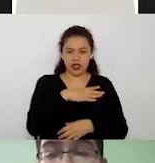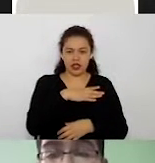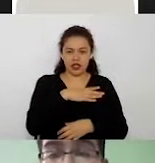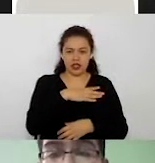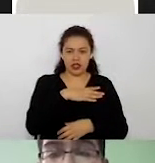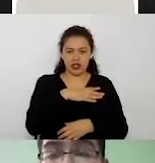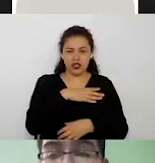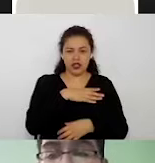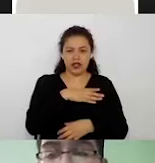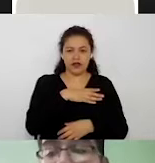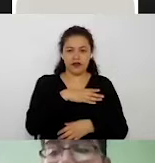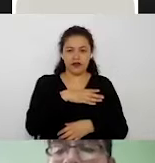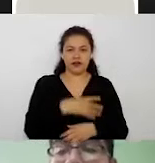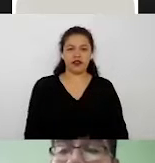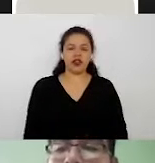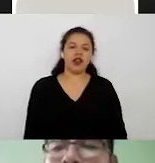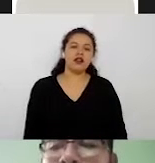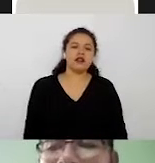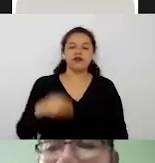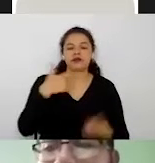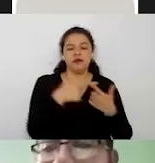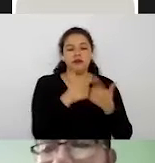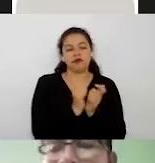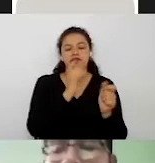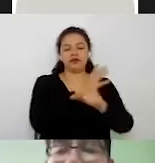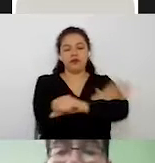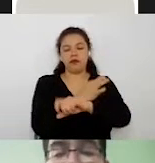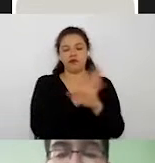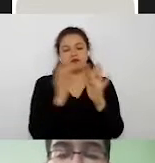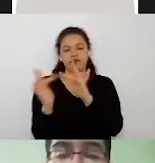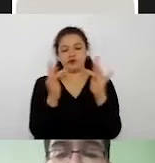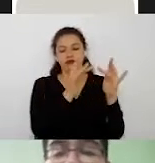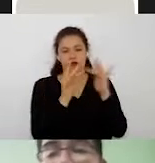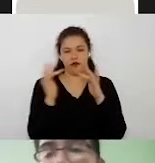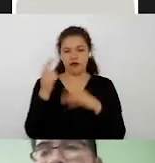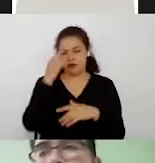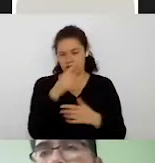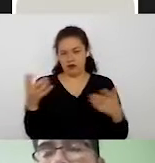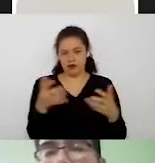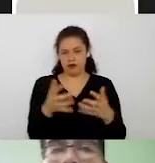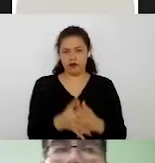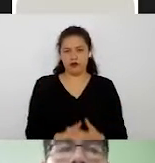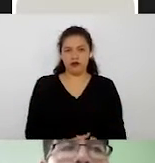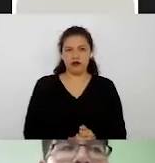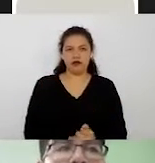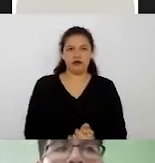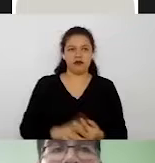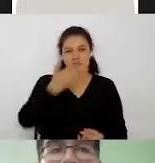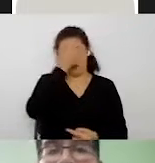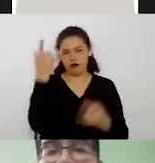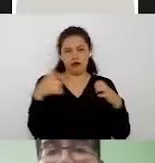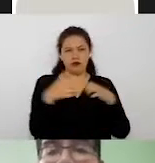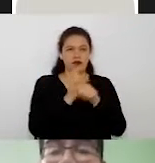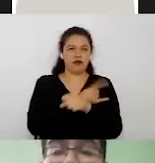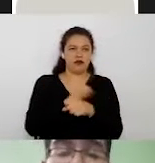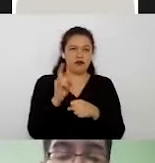con las demás brigadas a fin de llevar a cabo, no sé, ya sean simulacros, ya